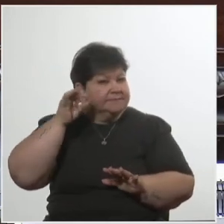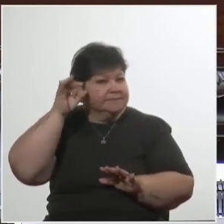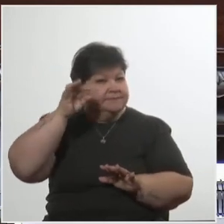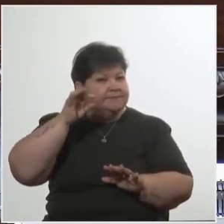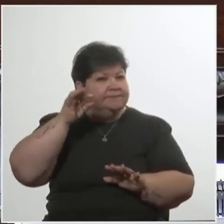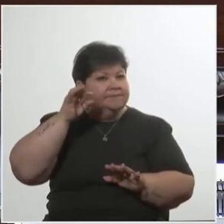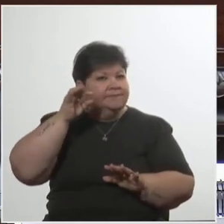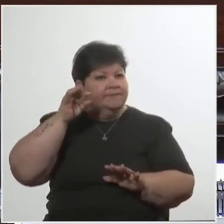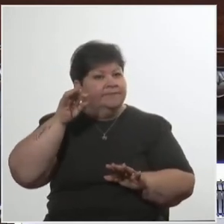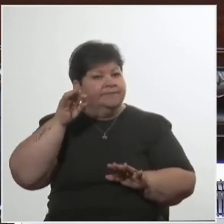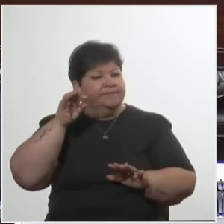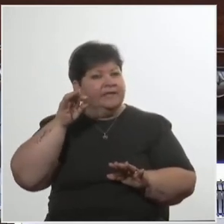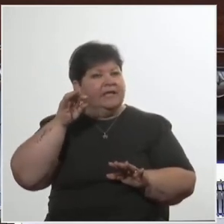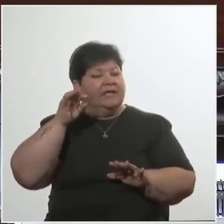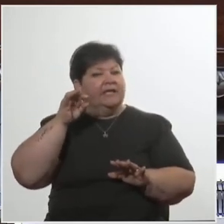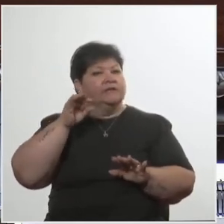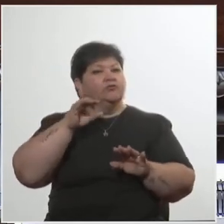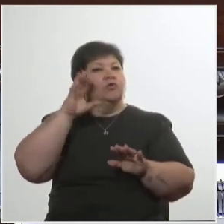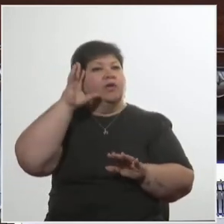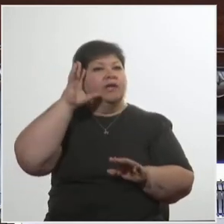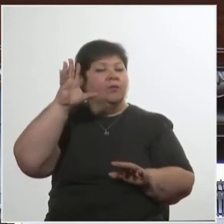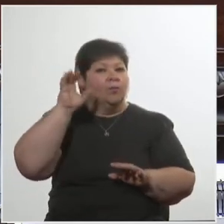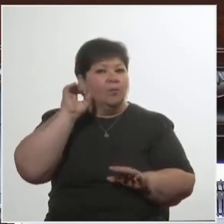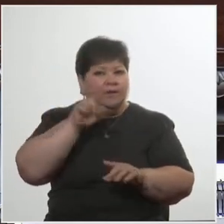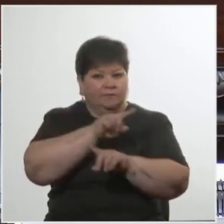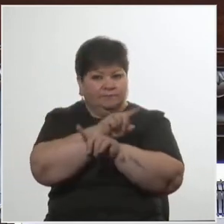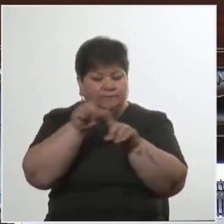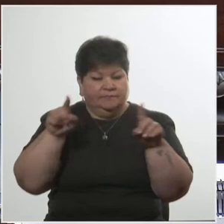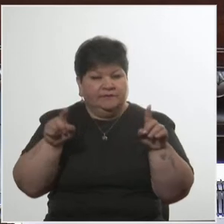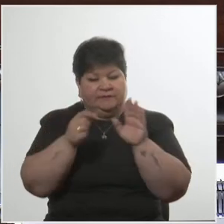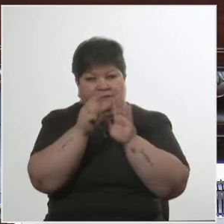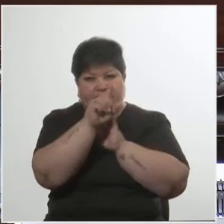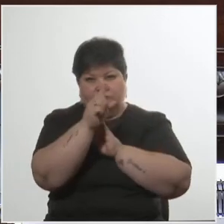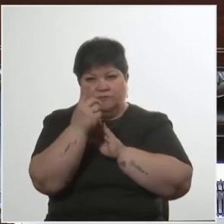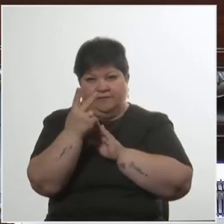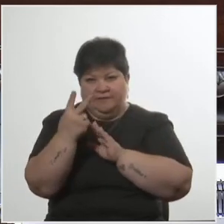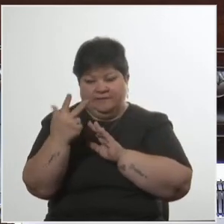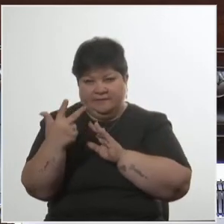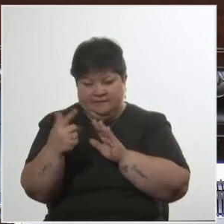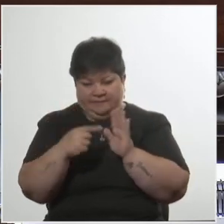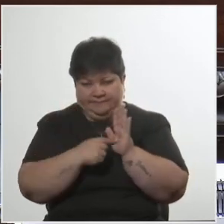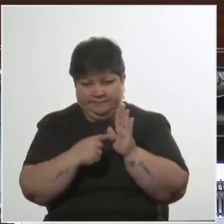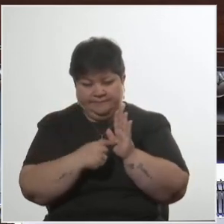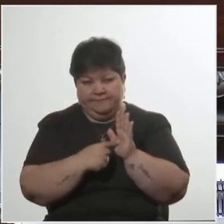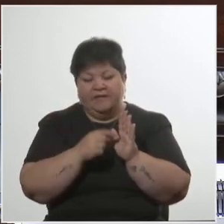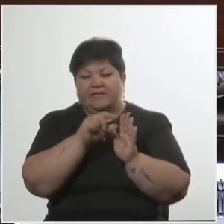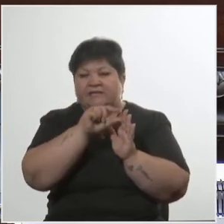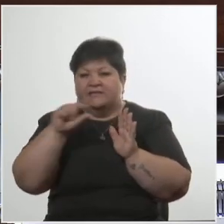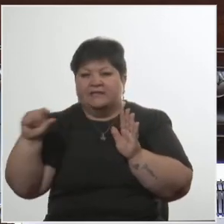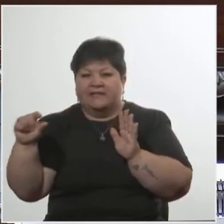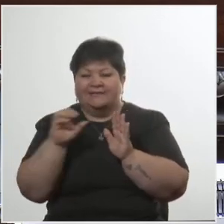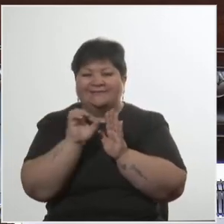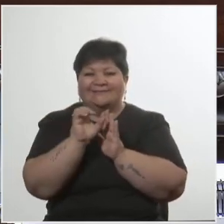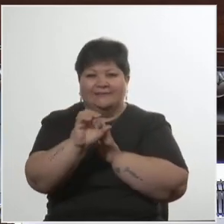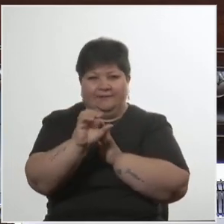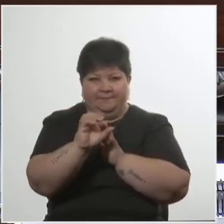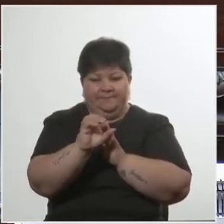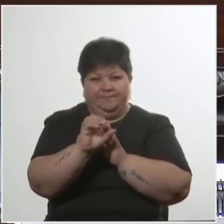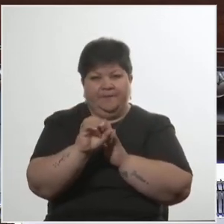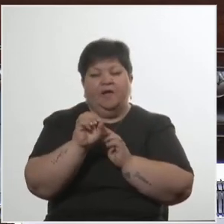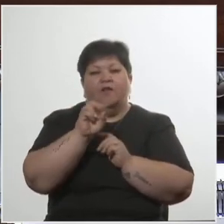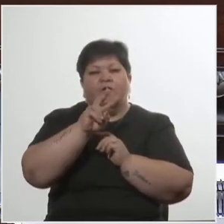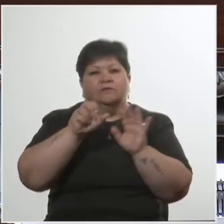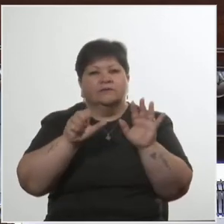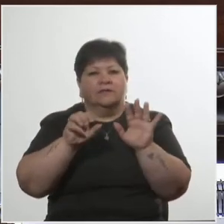este recordaría que es que esos artículos son el 123 literal c el